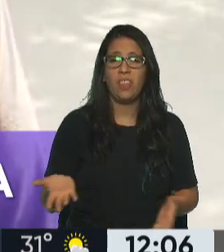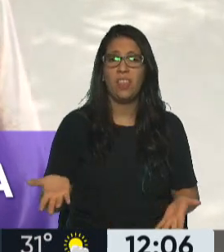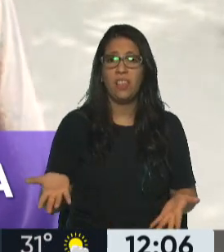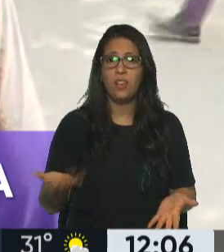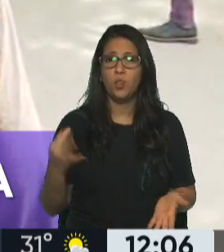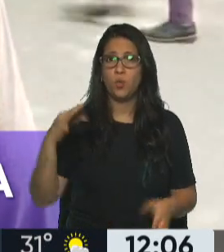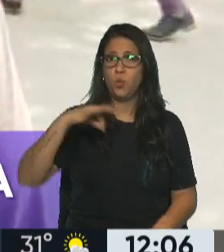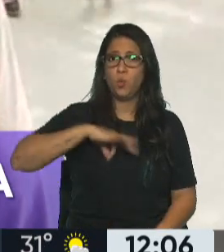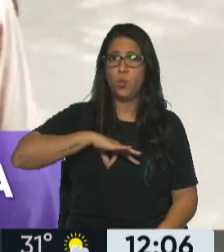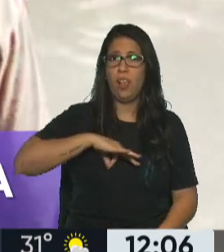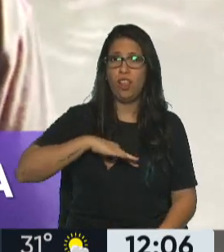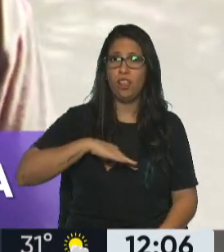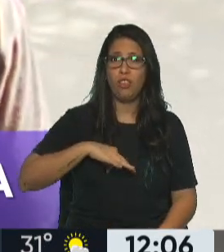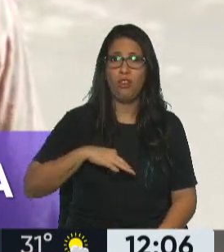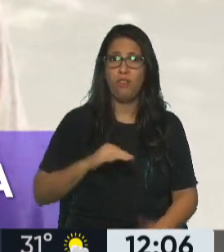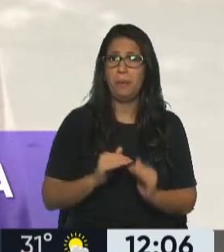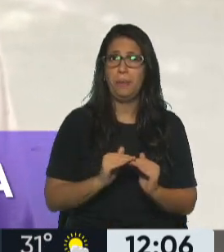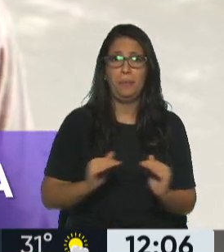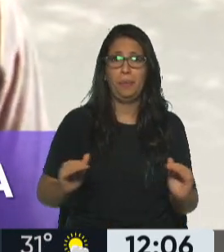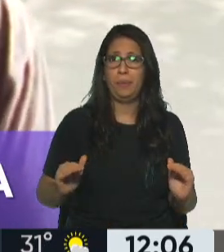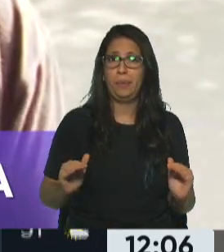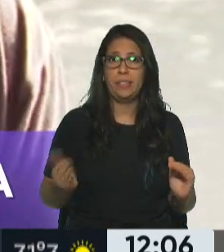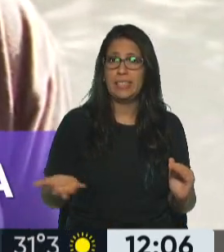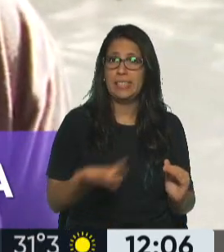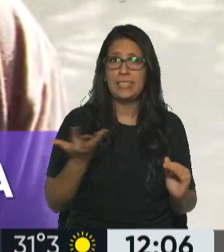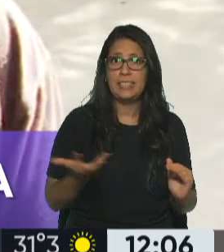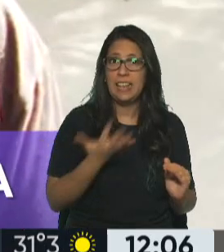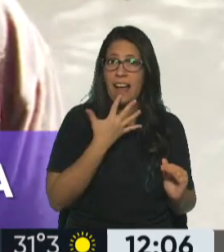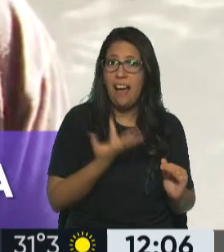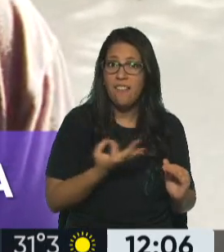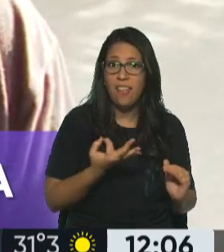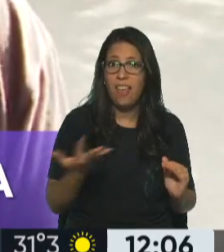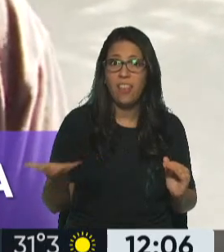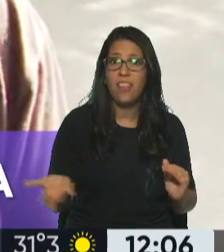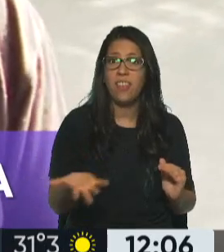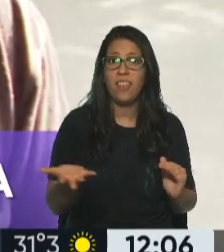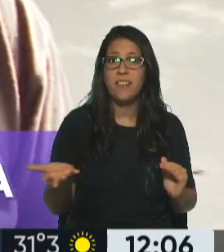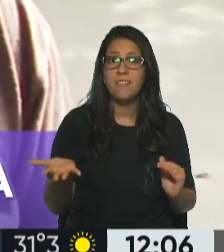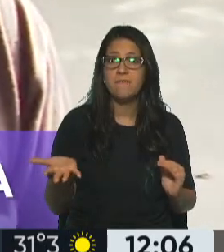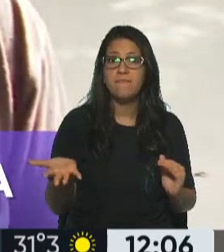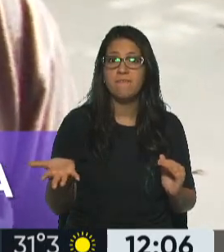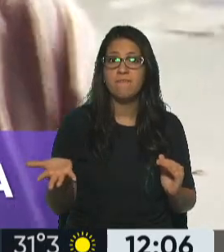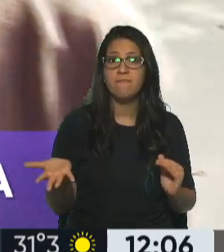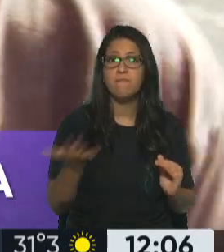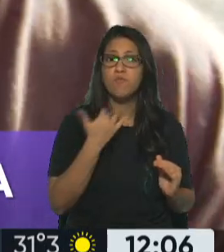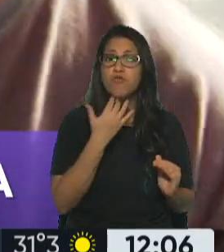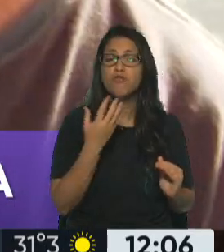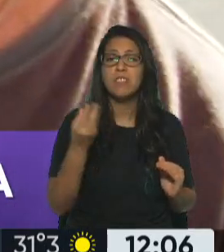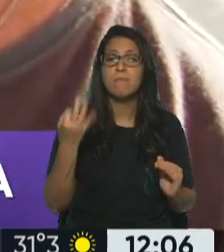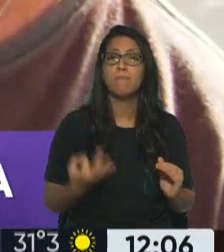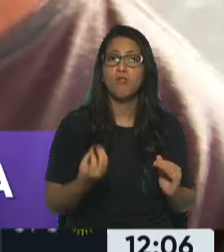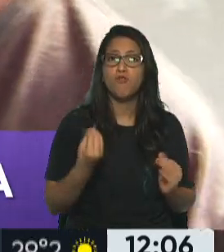los sueldos o sea, se mantienen bajos y la verdad no. O sea, no sé cómo va a